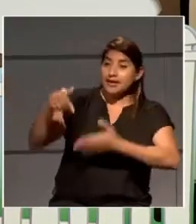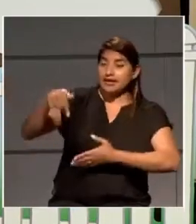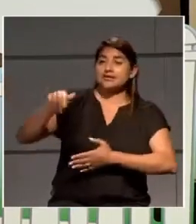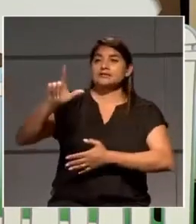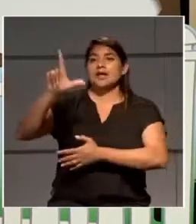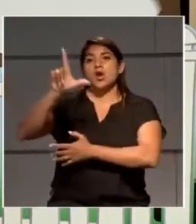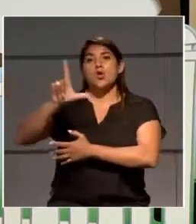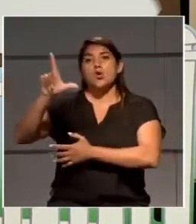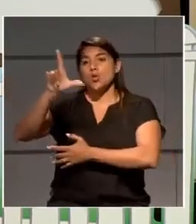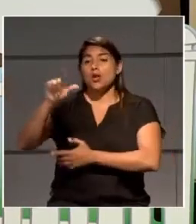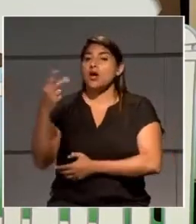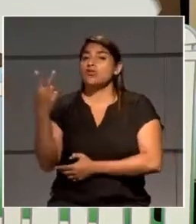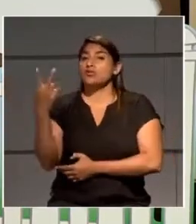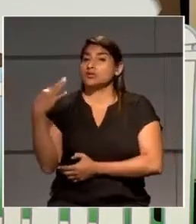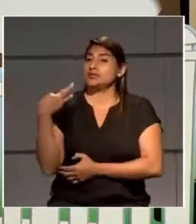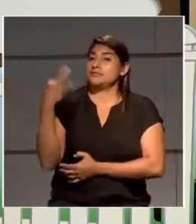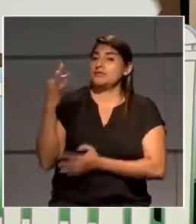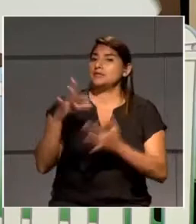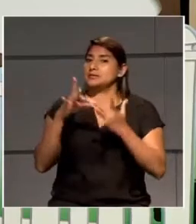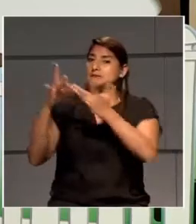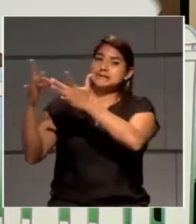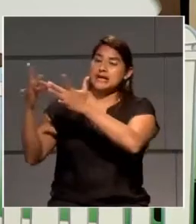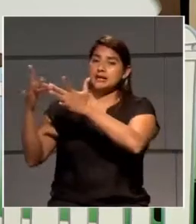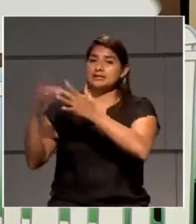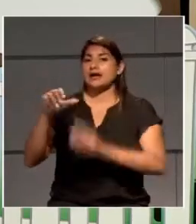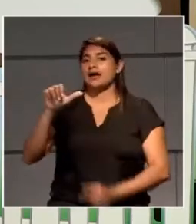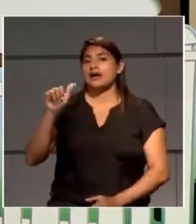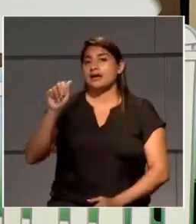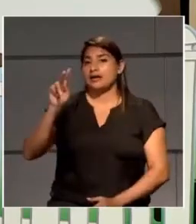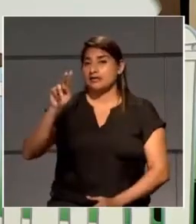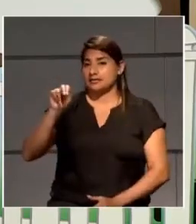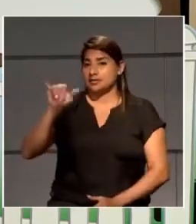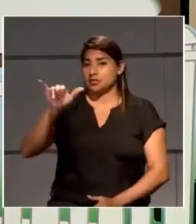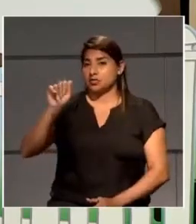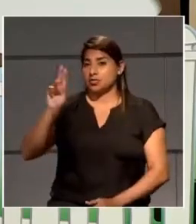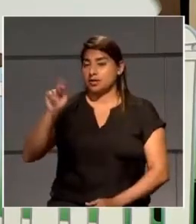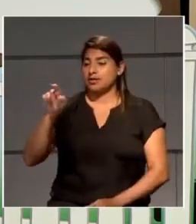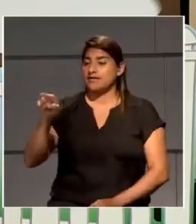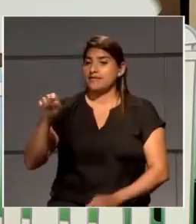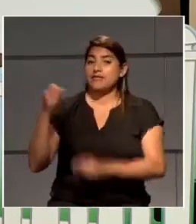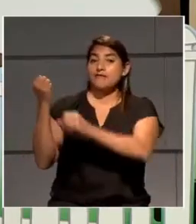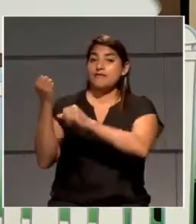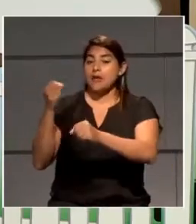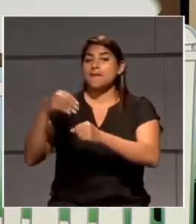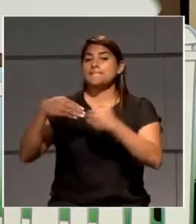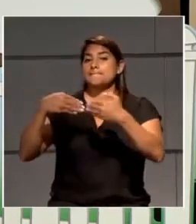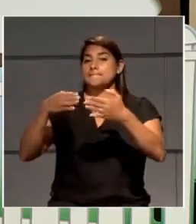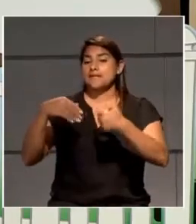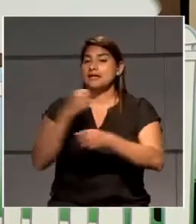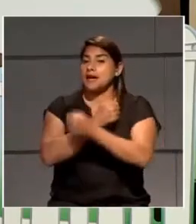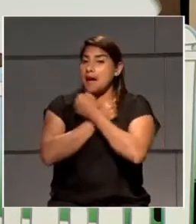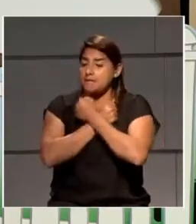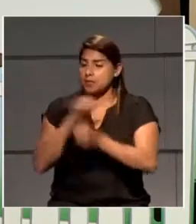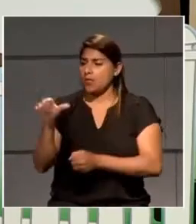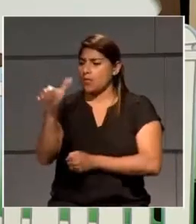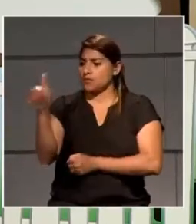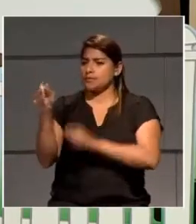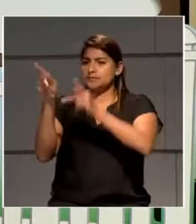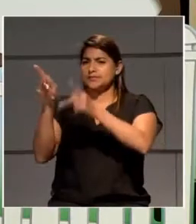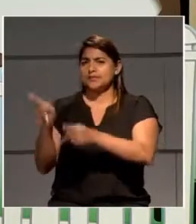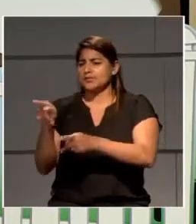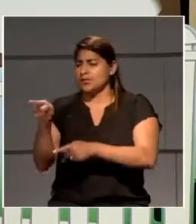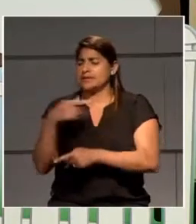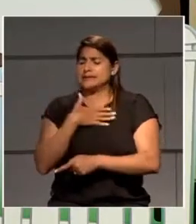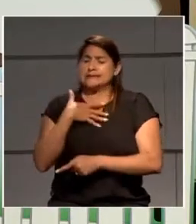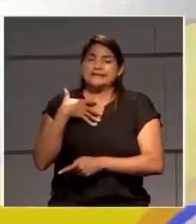lunes a dos invitados muy especiales. Ana Yuribe, de Fundación Pan y Amor, y también a un personaje que